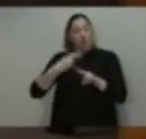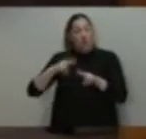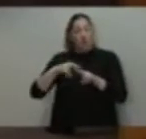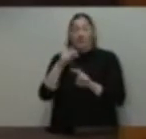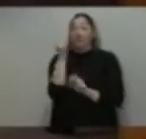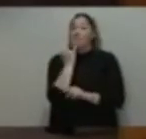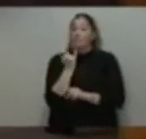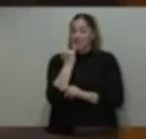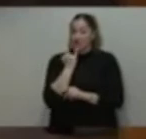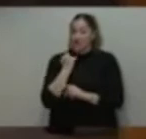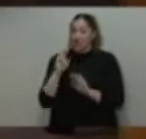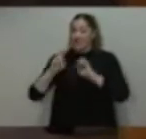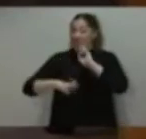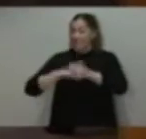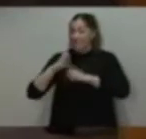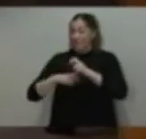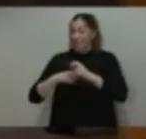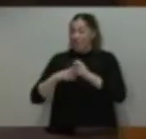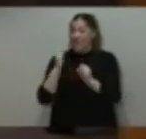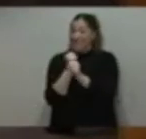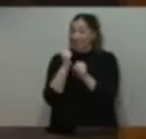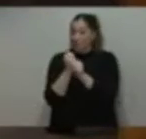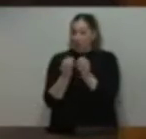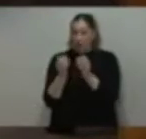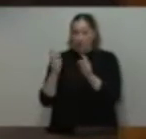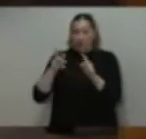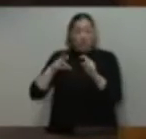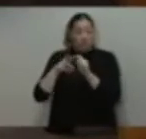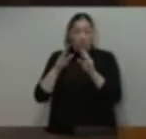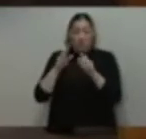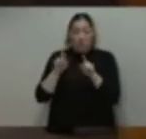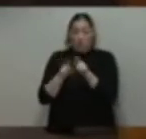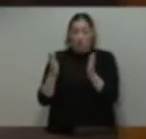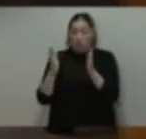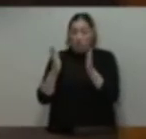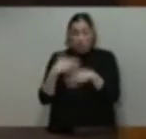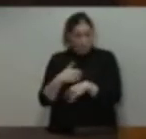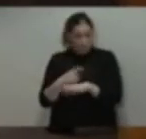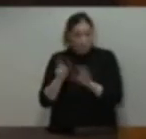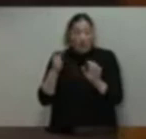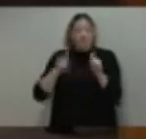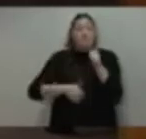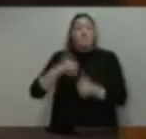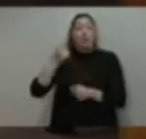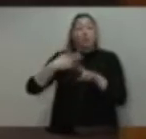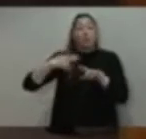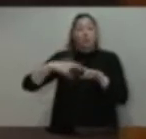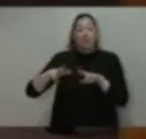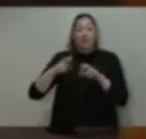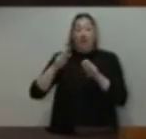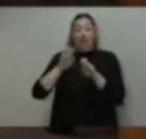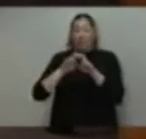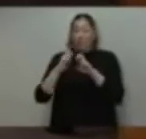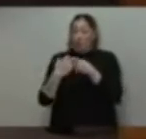abolir reformas laborales, pero luego resulta que se inclinan por impulsar sobre todo las políticas de Bruselas y firman una cosa